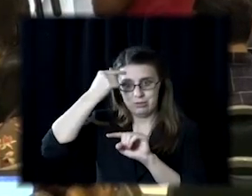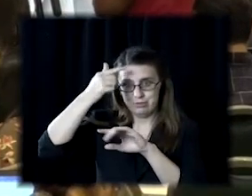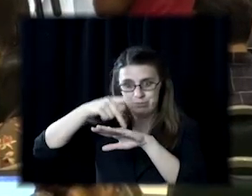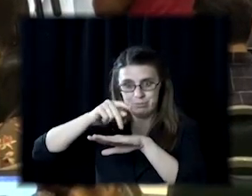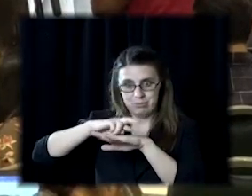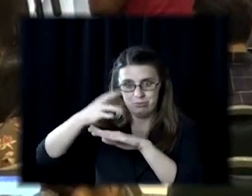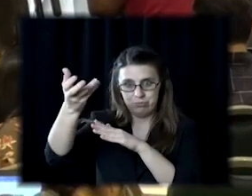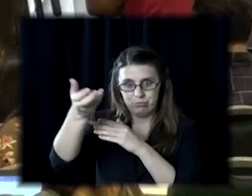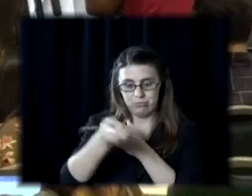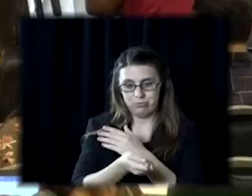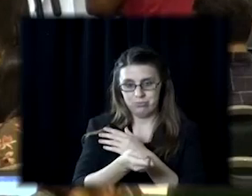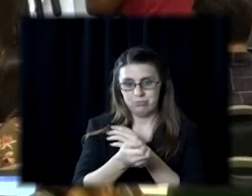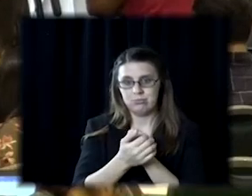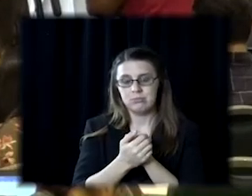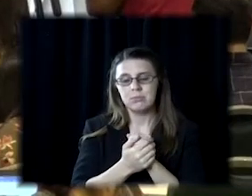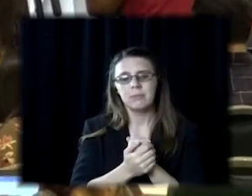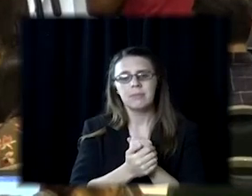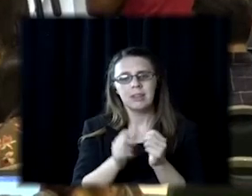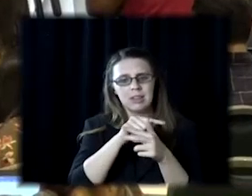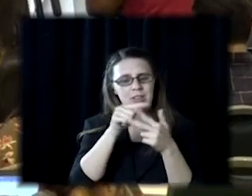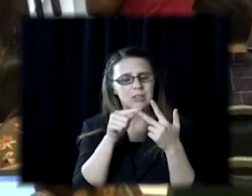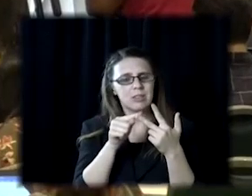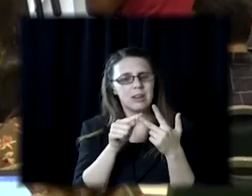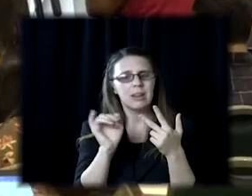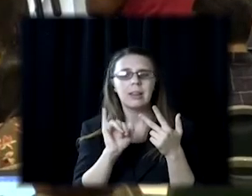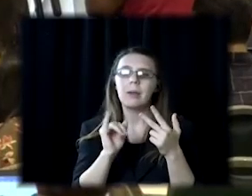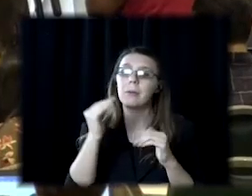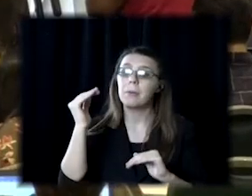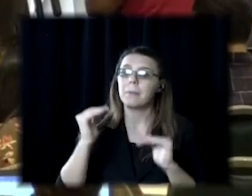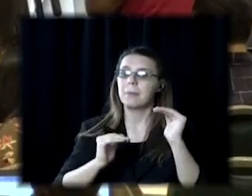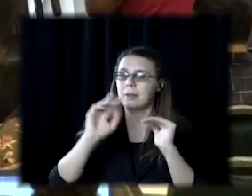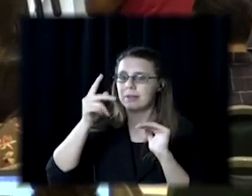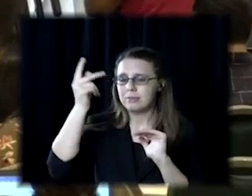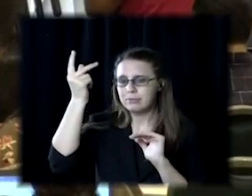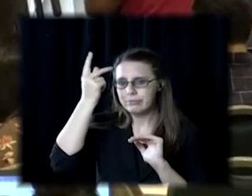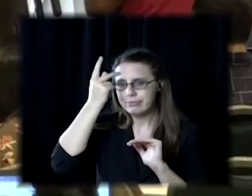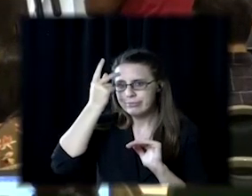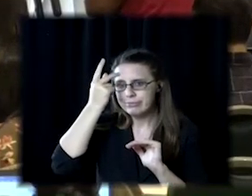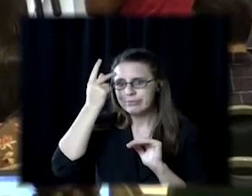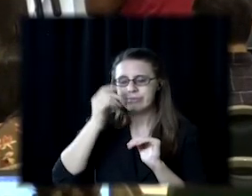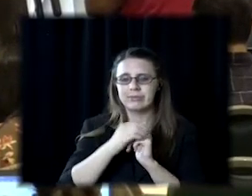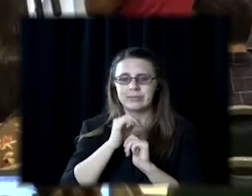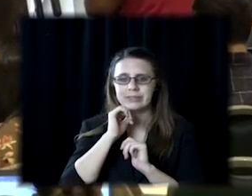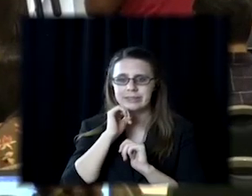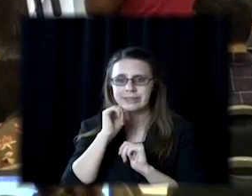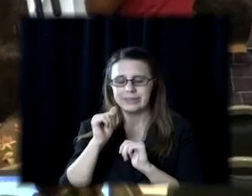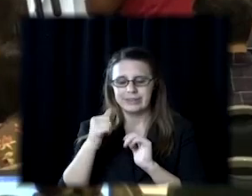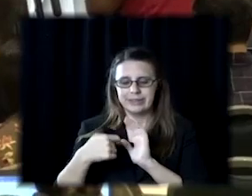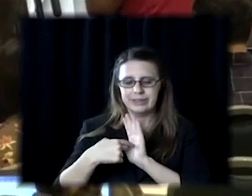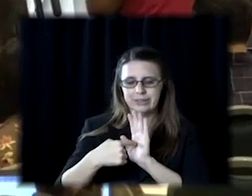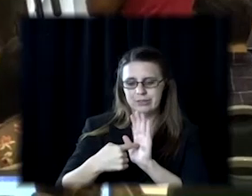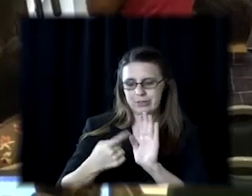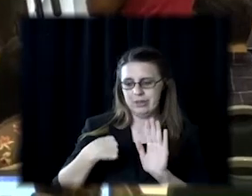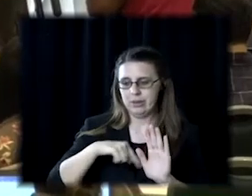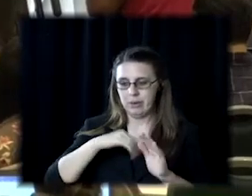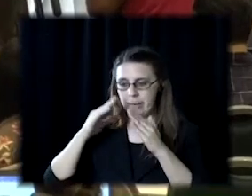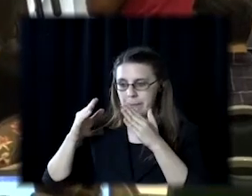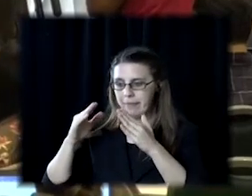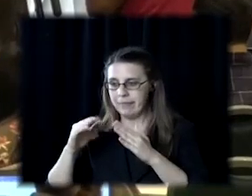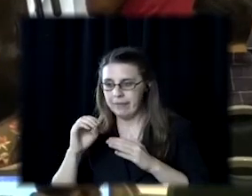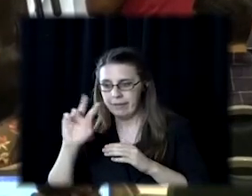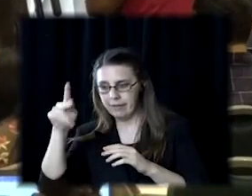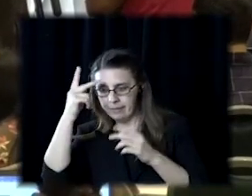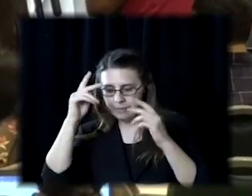Esos tres factores principales y un balance político para que no se pudiese manifestar que estábamos pendientes de uno que